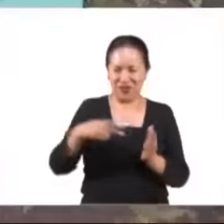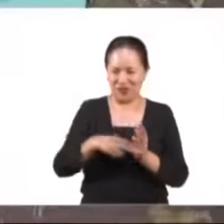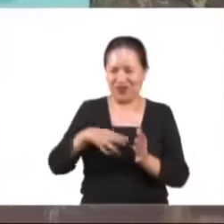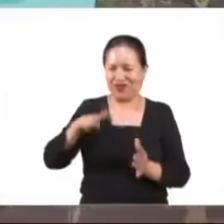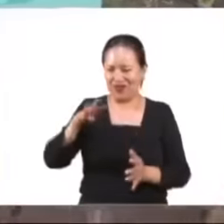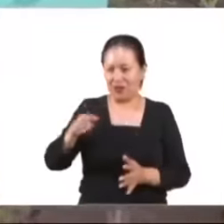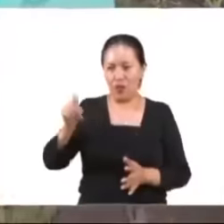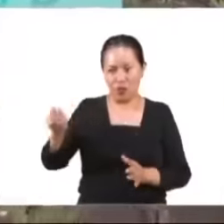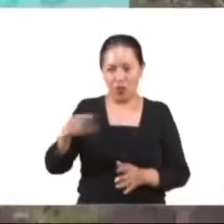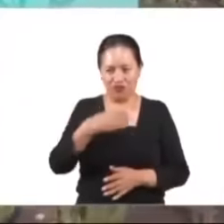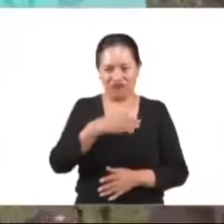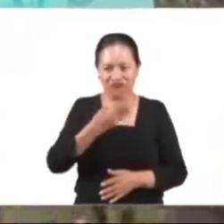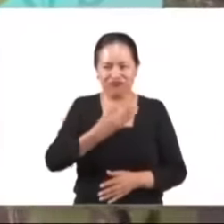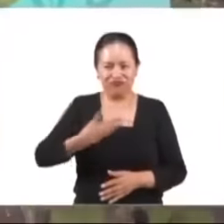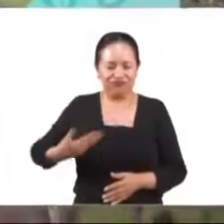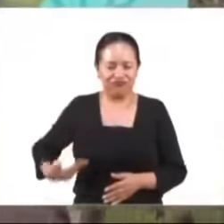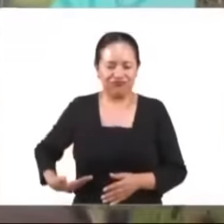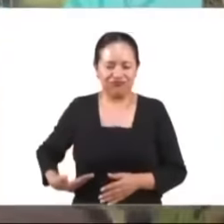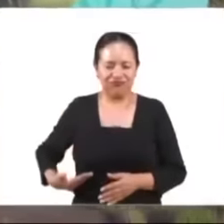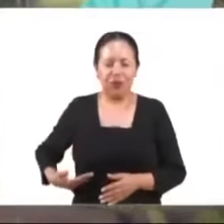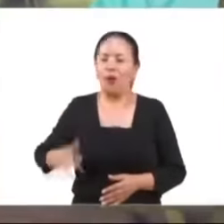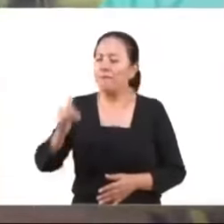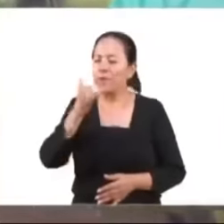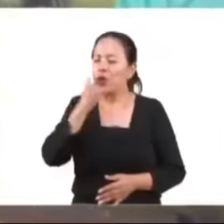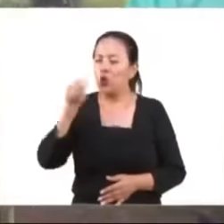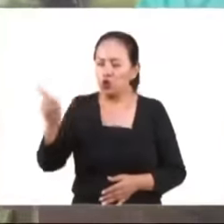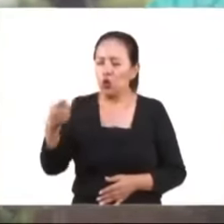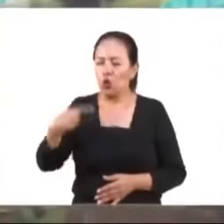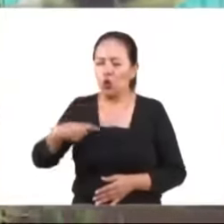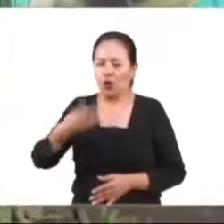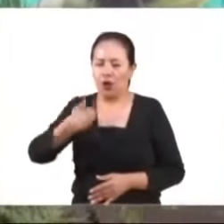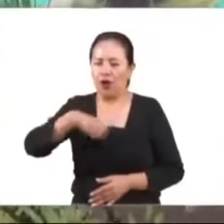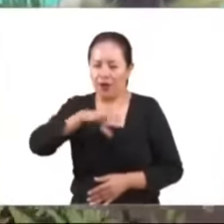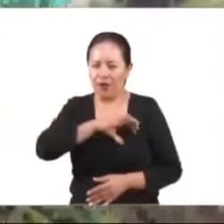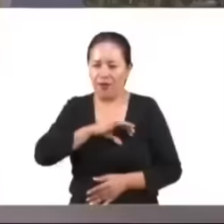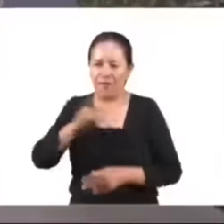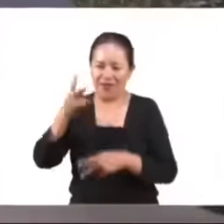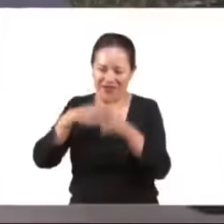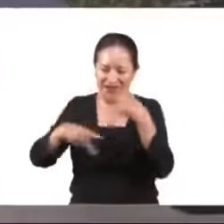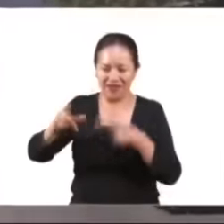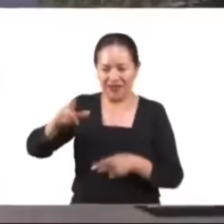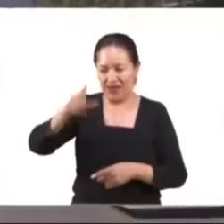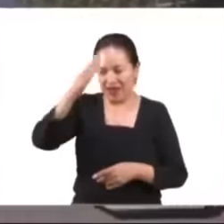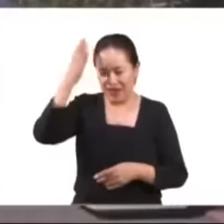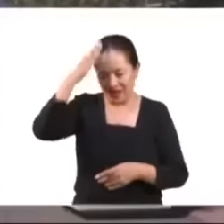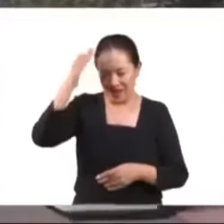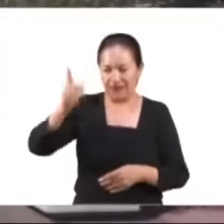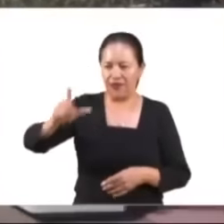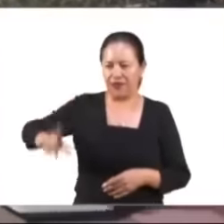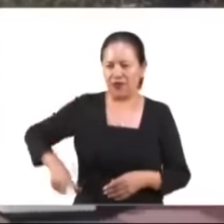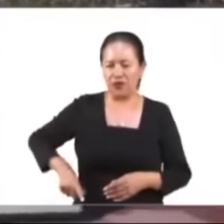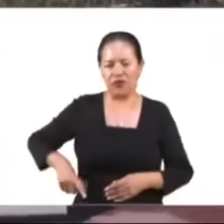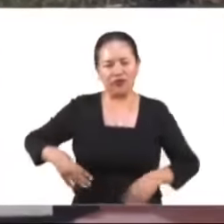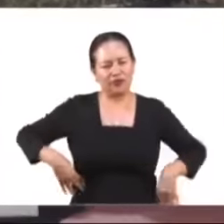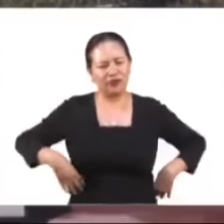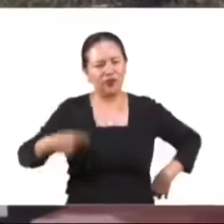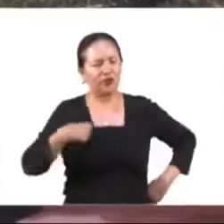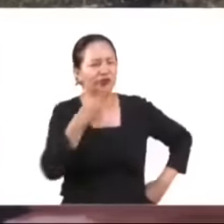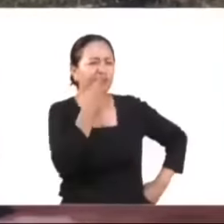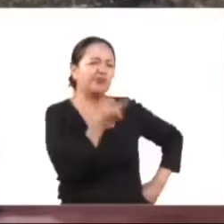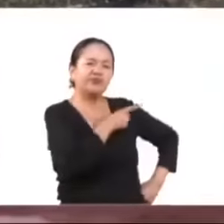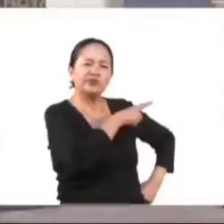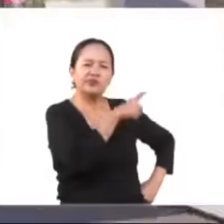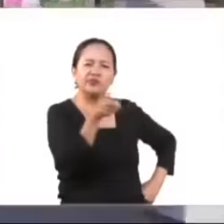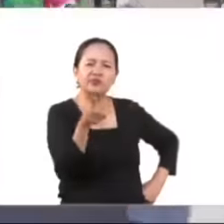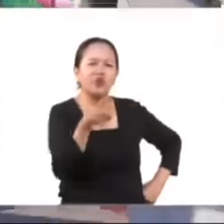jefa de gobierno en este caso yo era alcalde en ese entonces Y qué buena idea distinguida jefa decir esto merecería